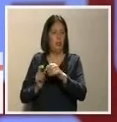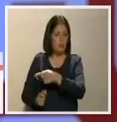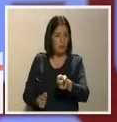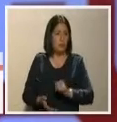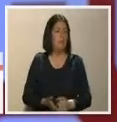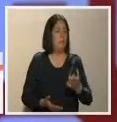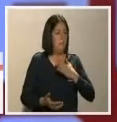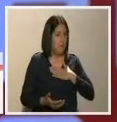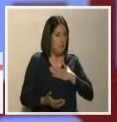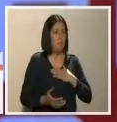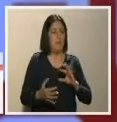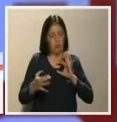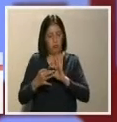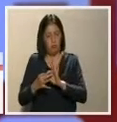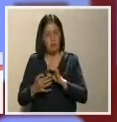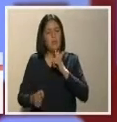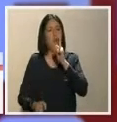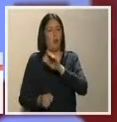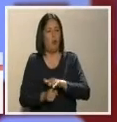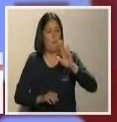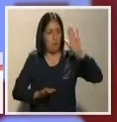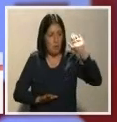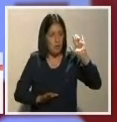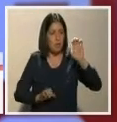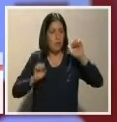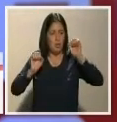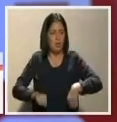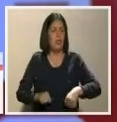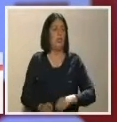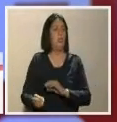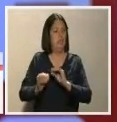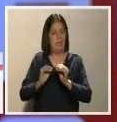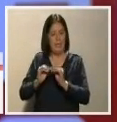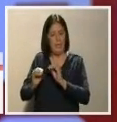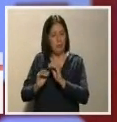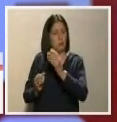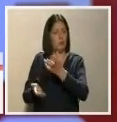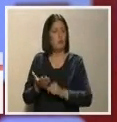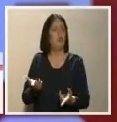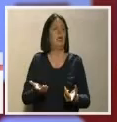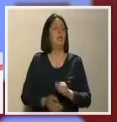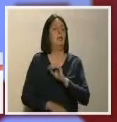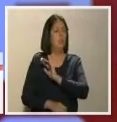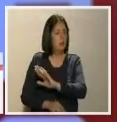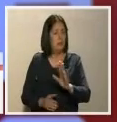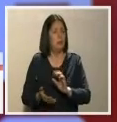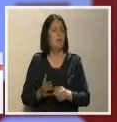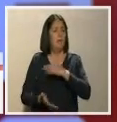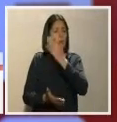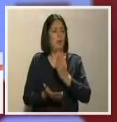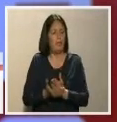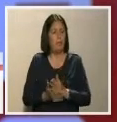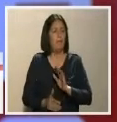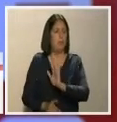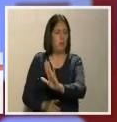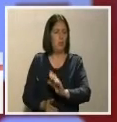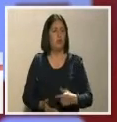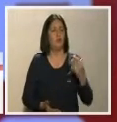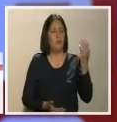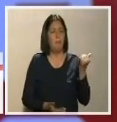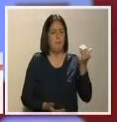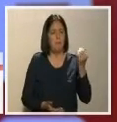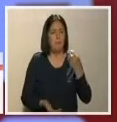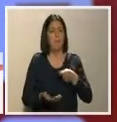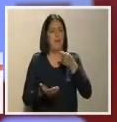solidaridad y mi compromiso personal de asumir las reparaciones y de solucionar la problemática de sus